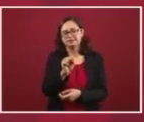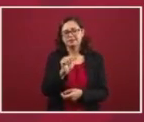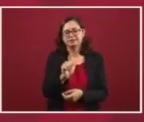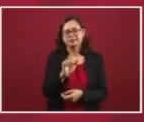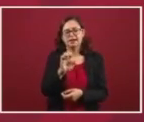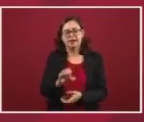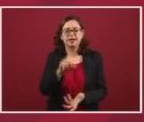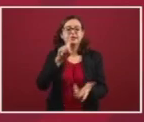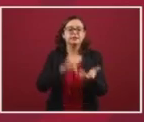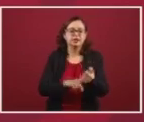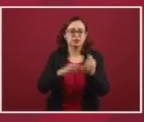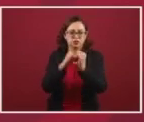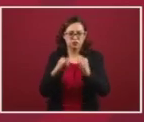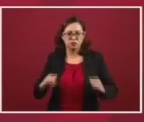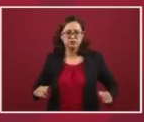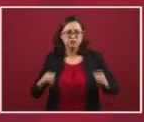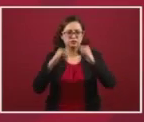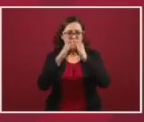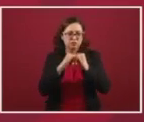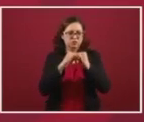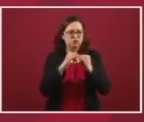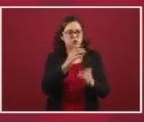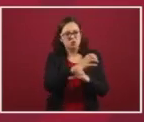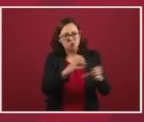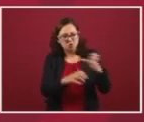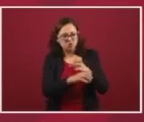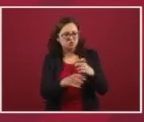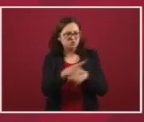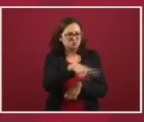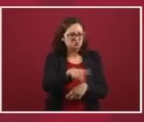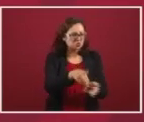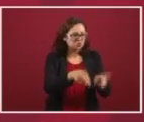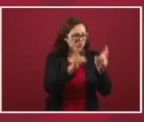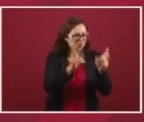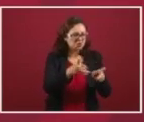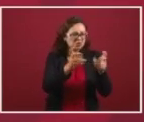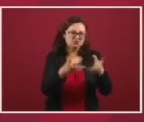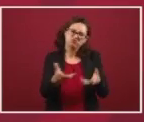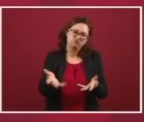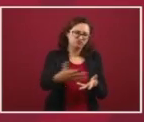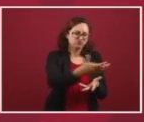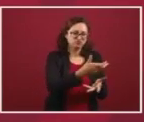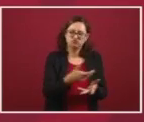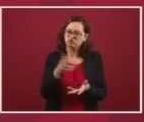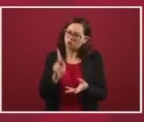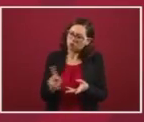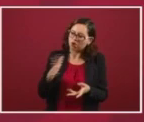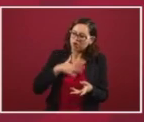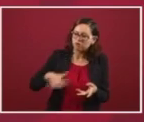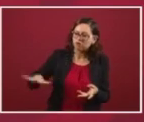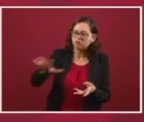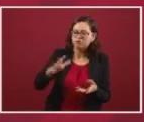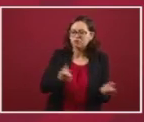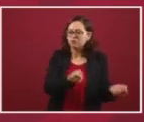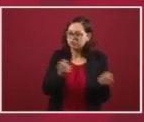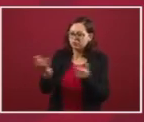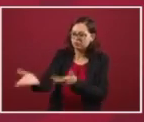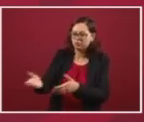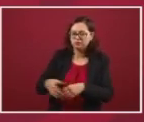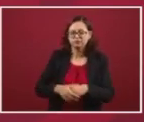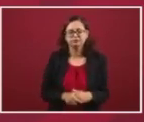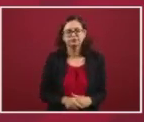del instituto para devolverle al pueblo lo robado. Él va a